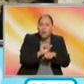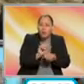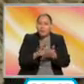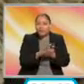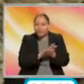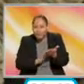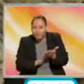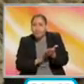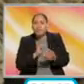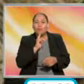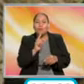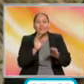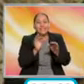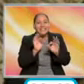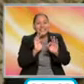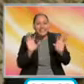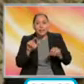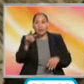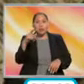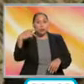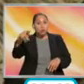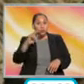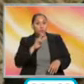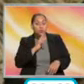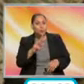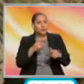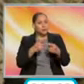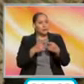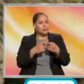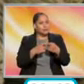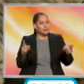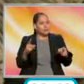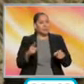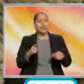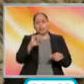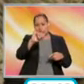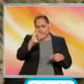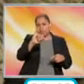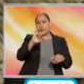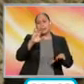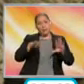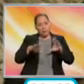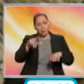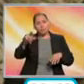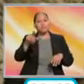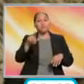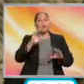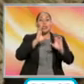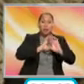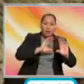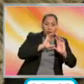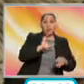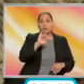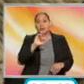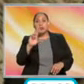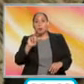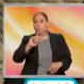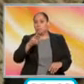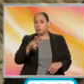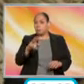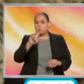suavecitas y muy delgadas. La voz de ella fue muy particular, aunque mucha gente dice, bueno, en alguna ocasión cantó, no cantó, no se sabe